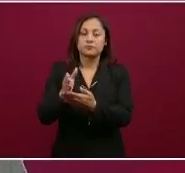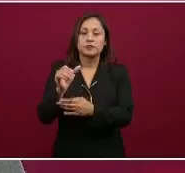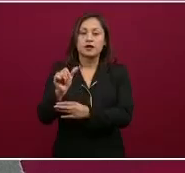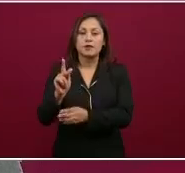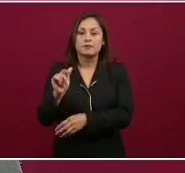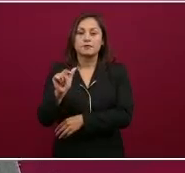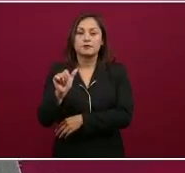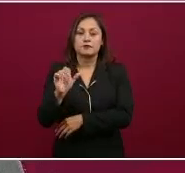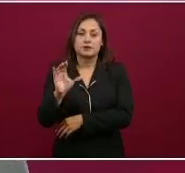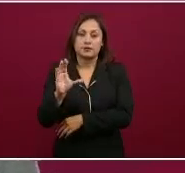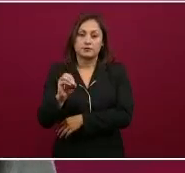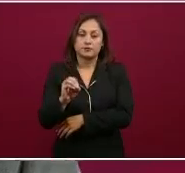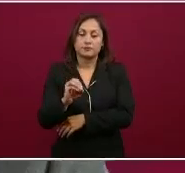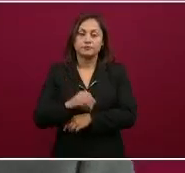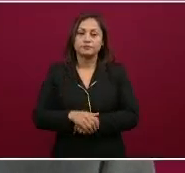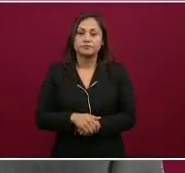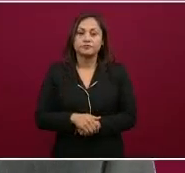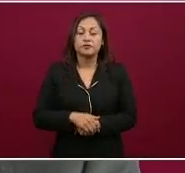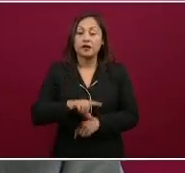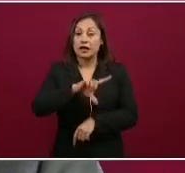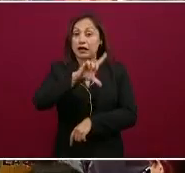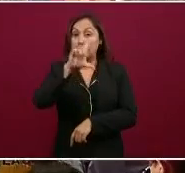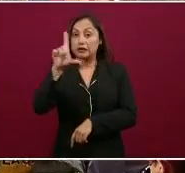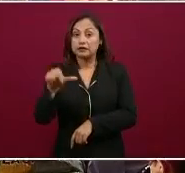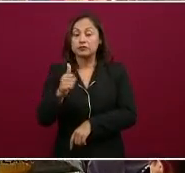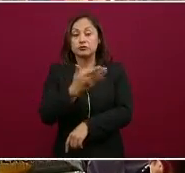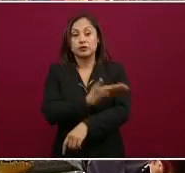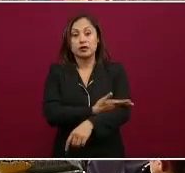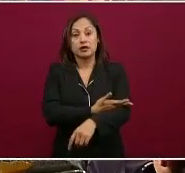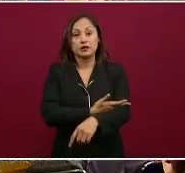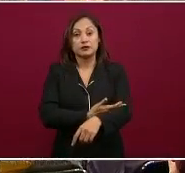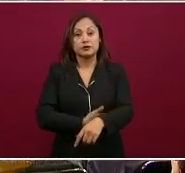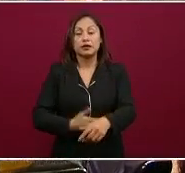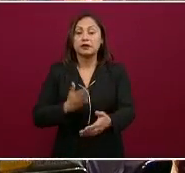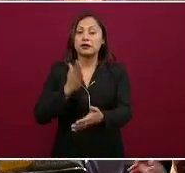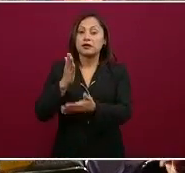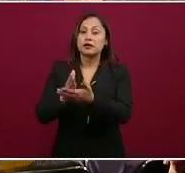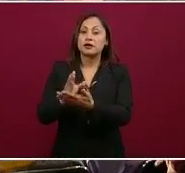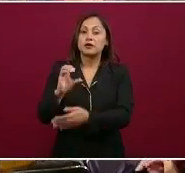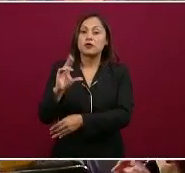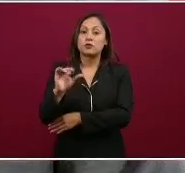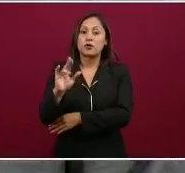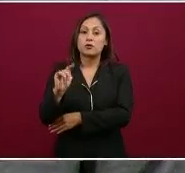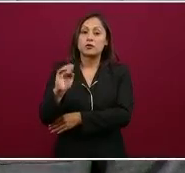Apizaco y por la tarde en Coatepec,